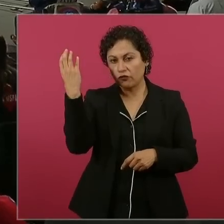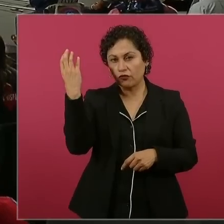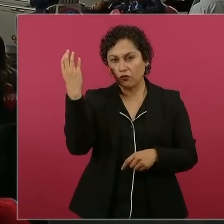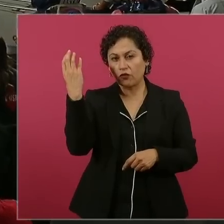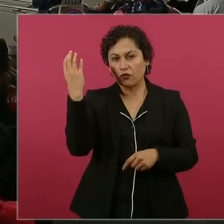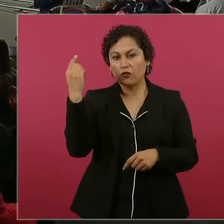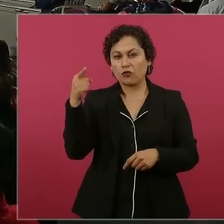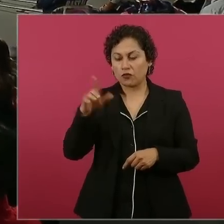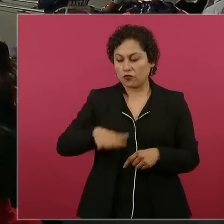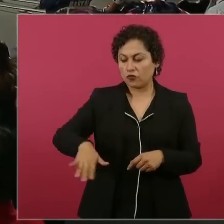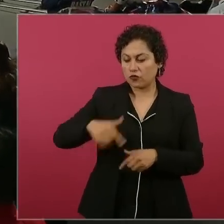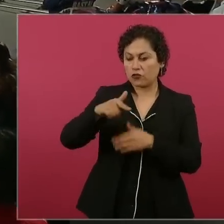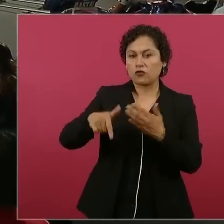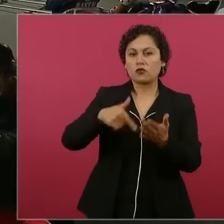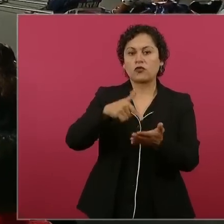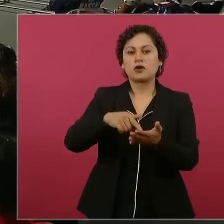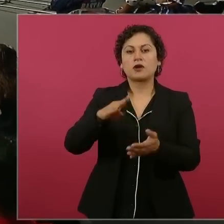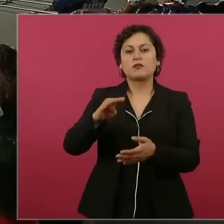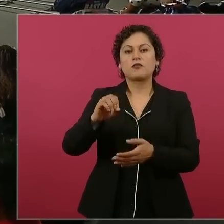Boca del Cerro?